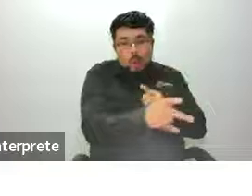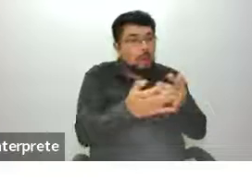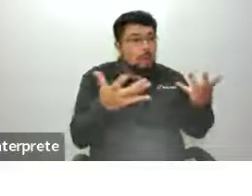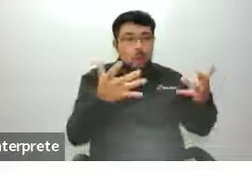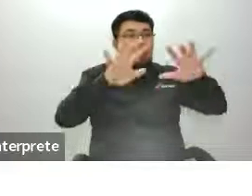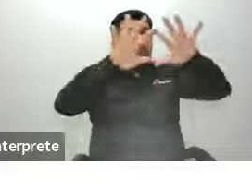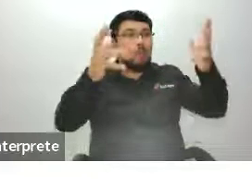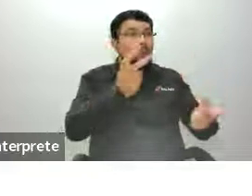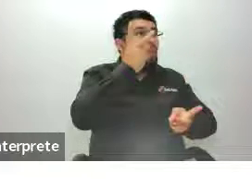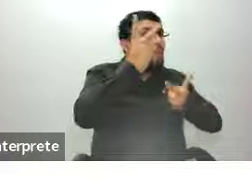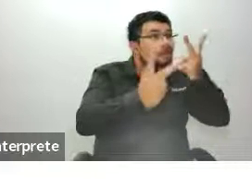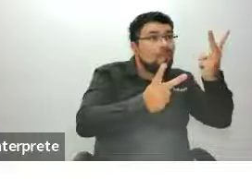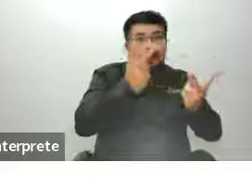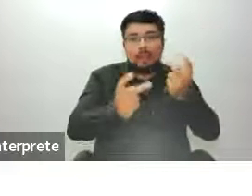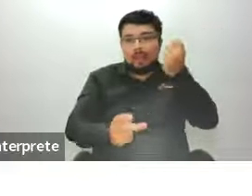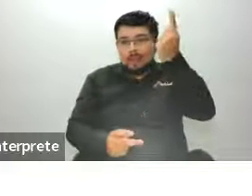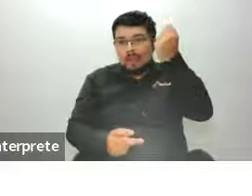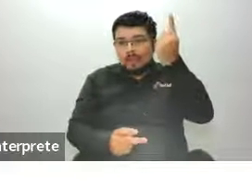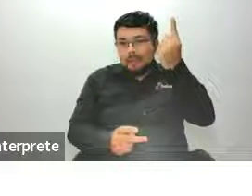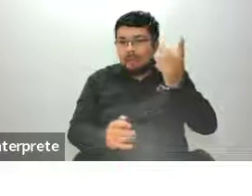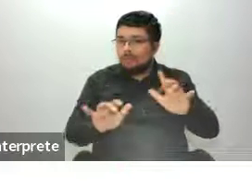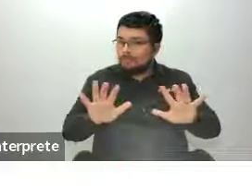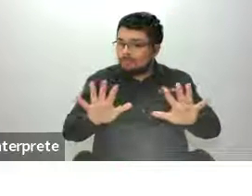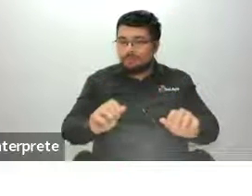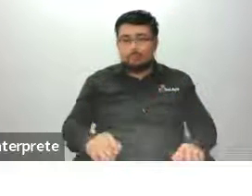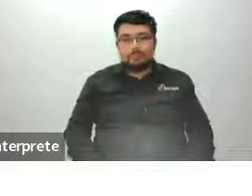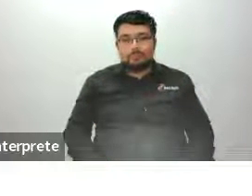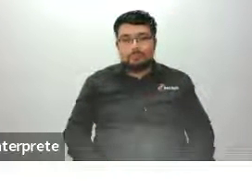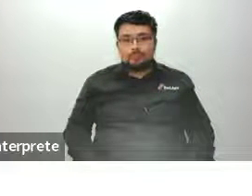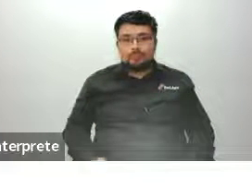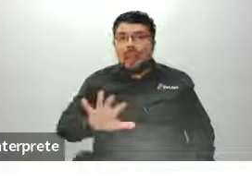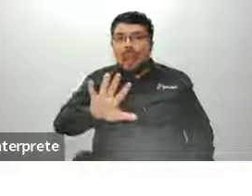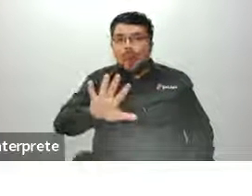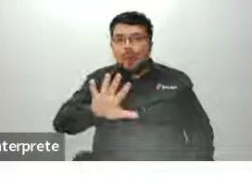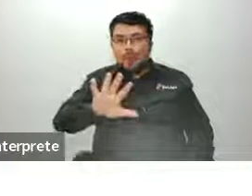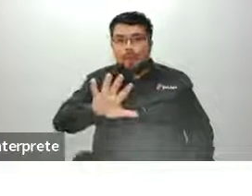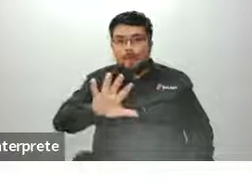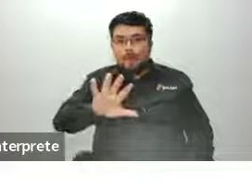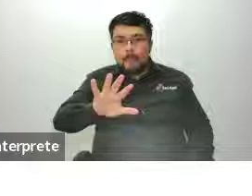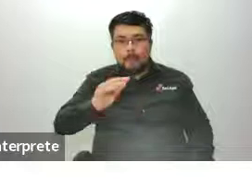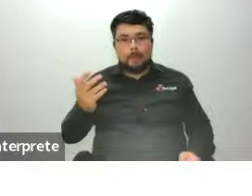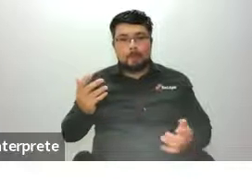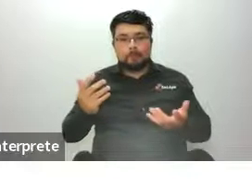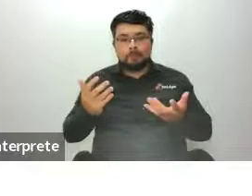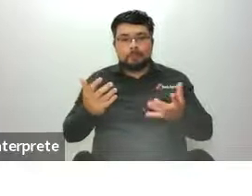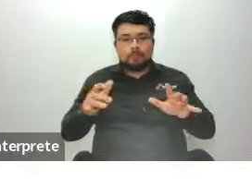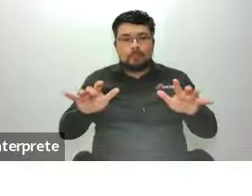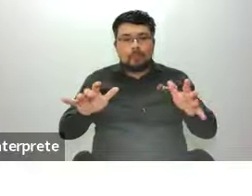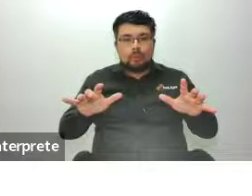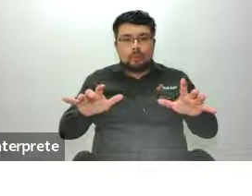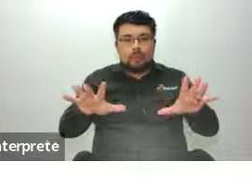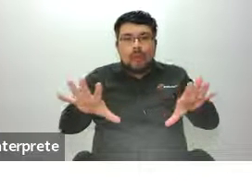¿no? Ahora bien, la adquisición entonces de habilidades cognitivas y el acceso